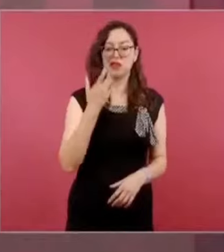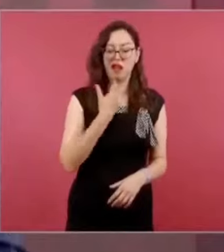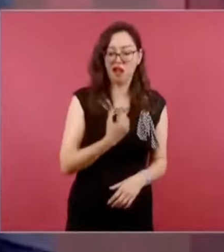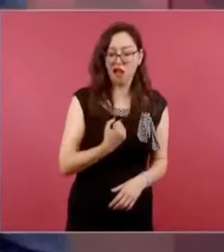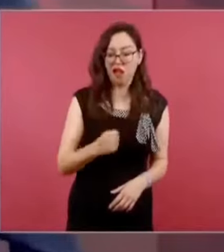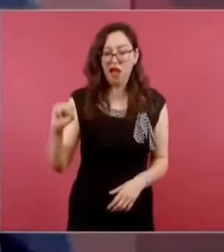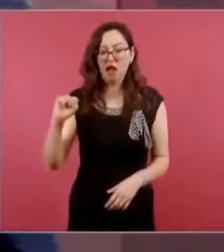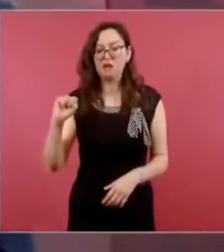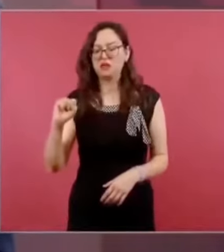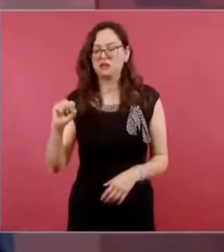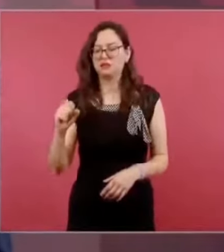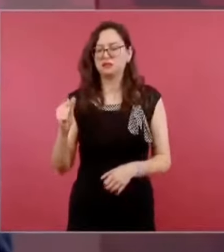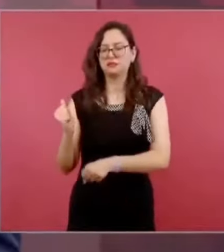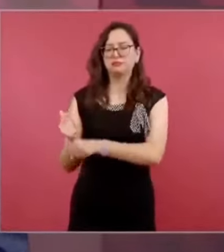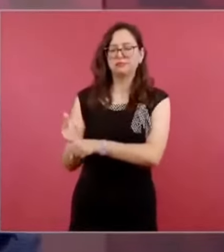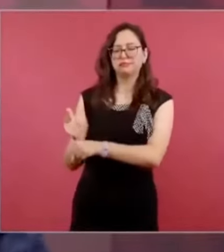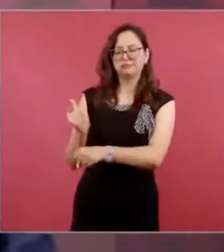navegar